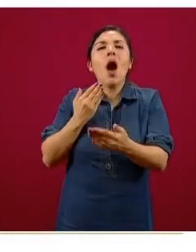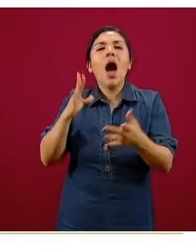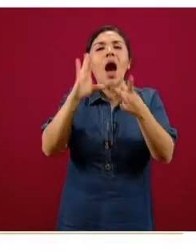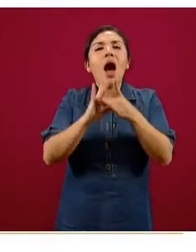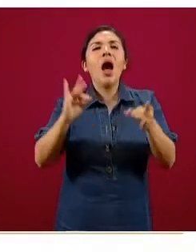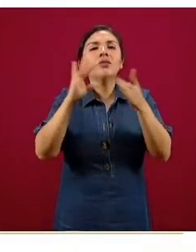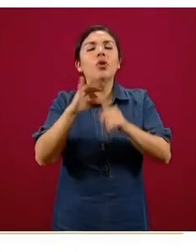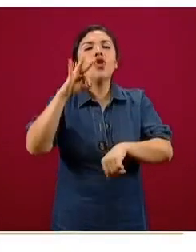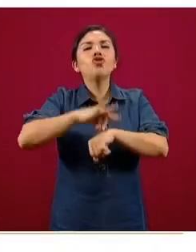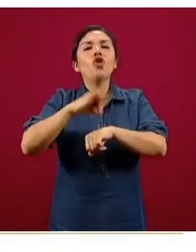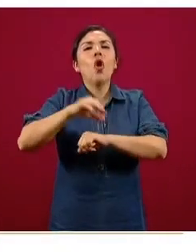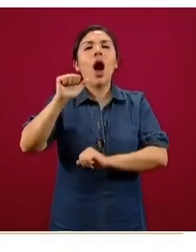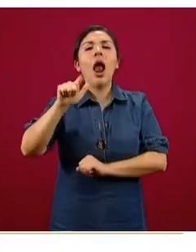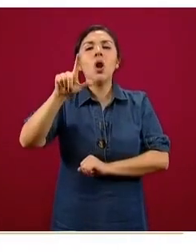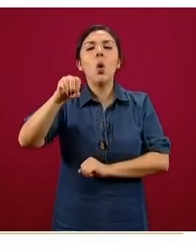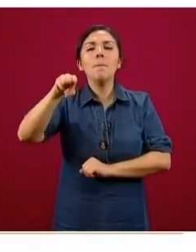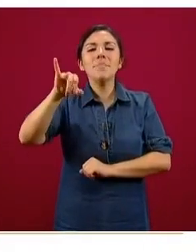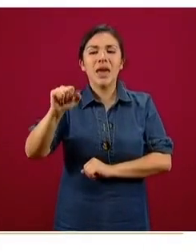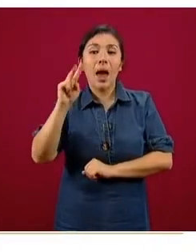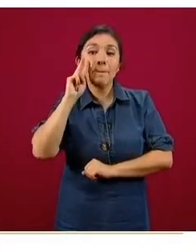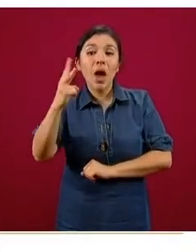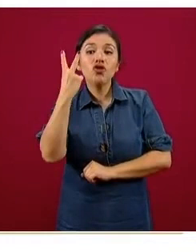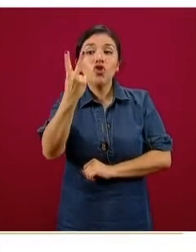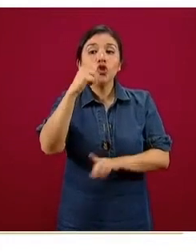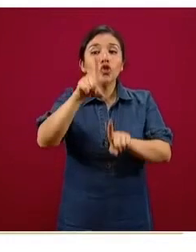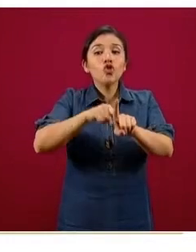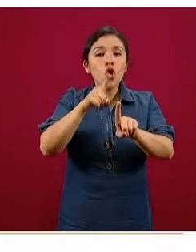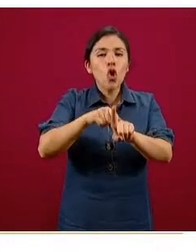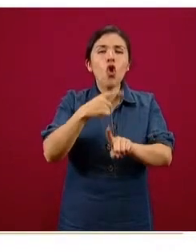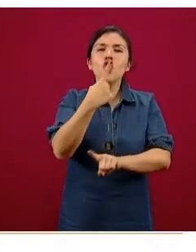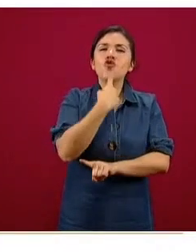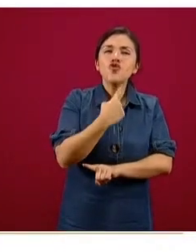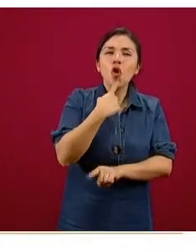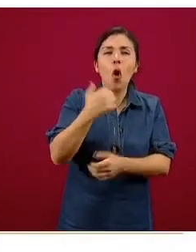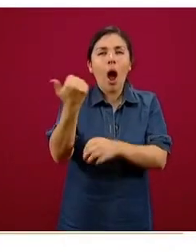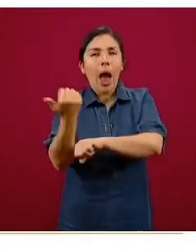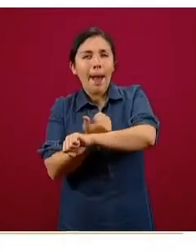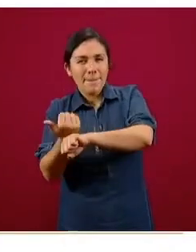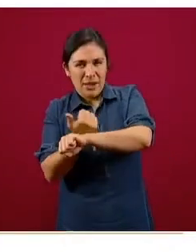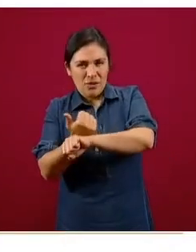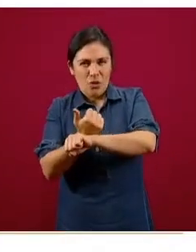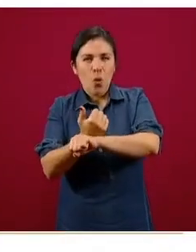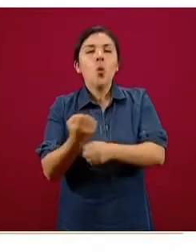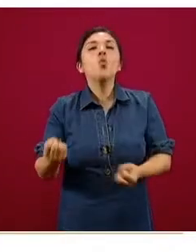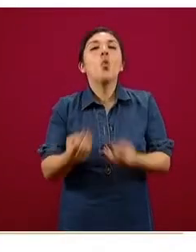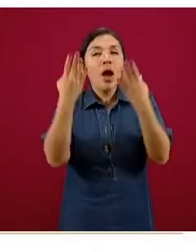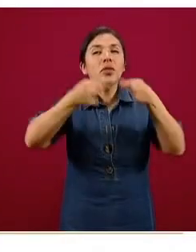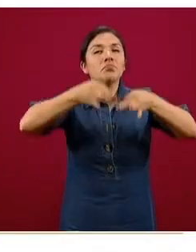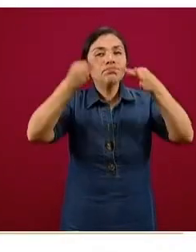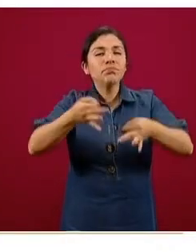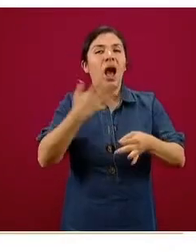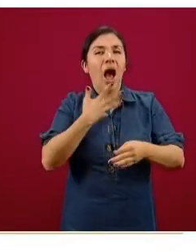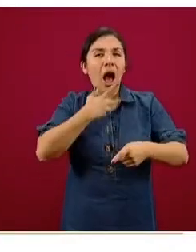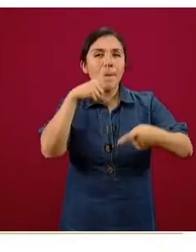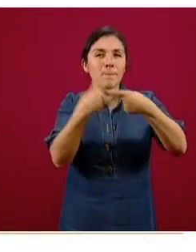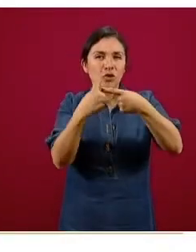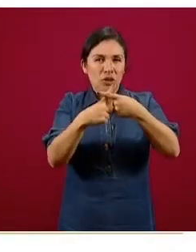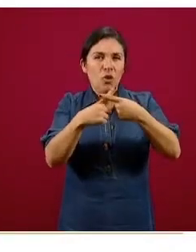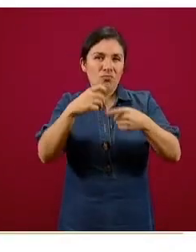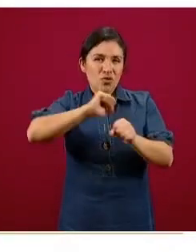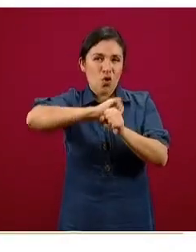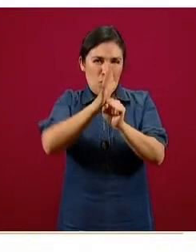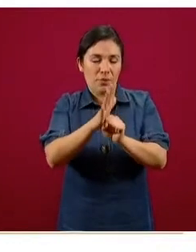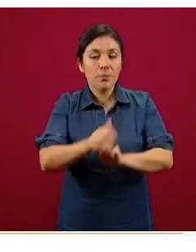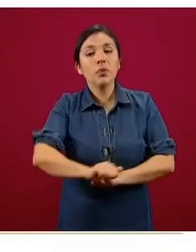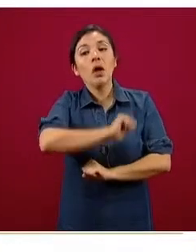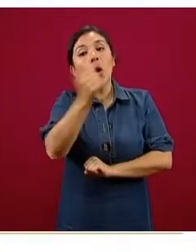dos colores, color rojo y un color amarillo, los casos confirmados y posteriormente